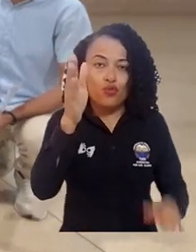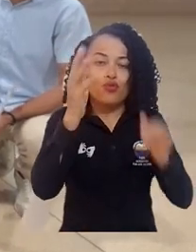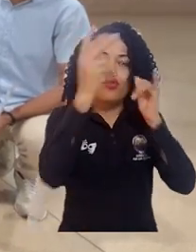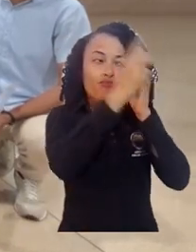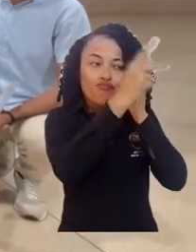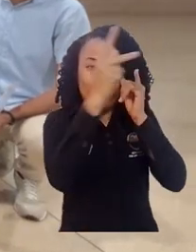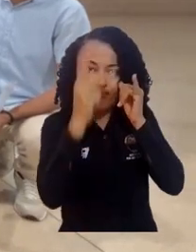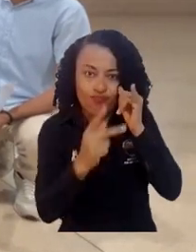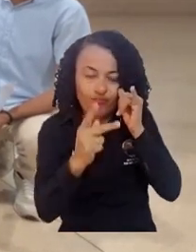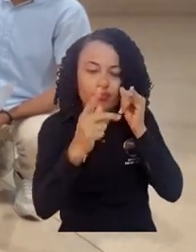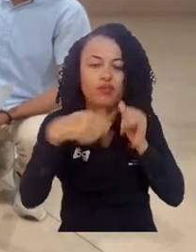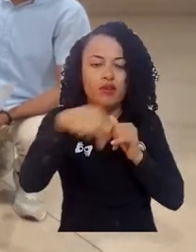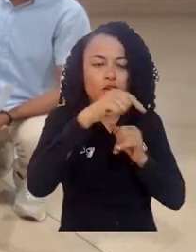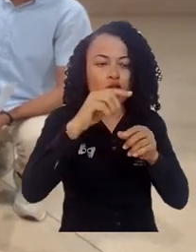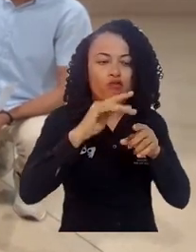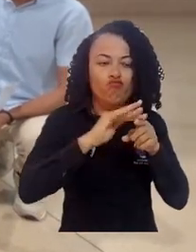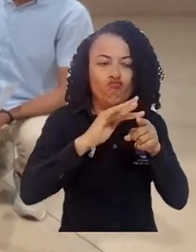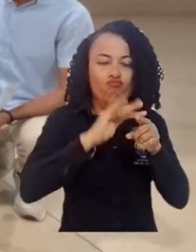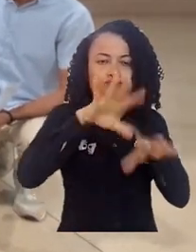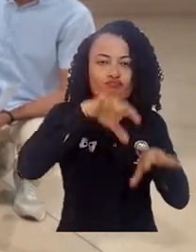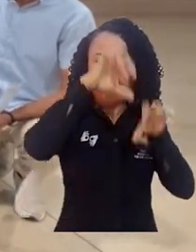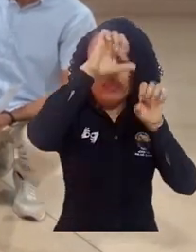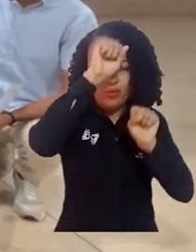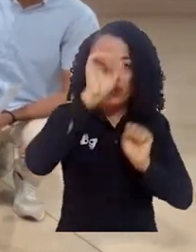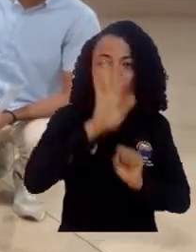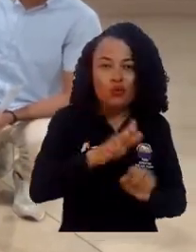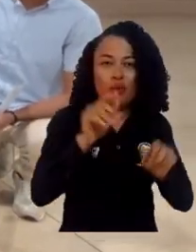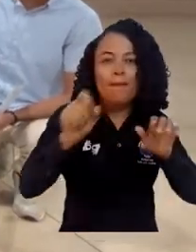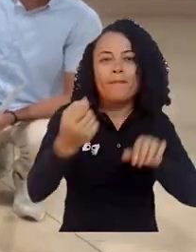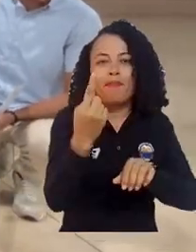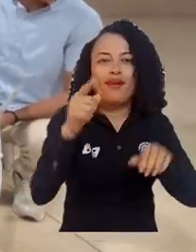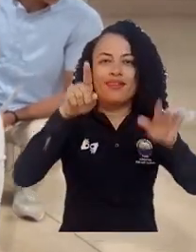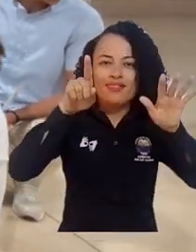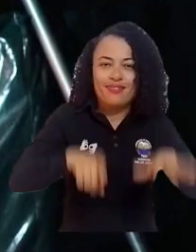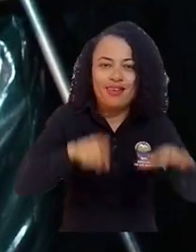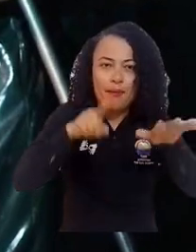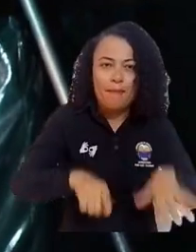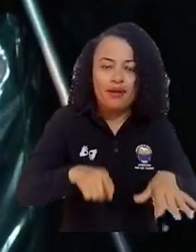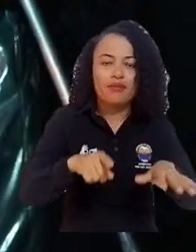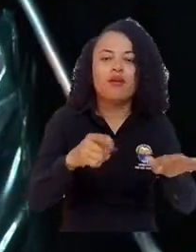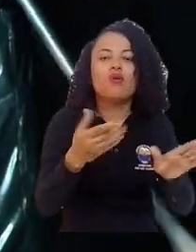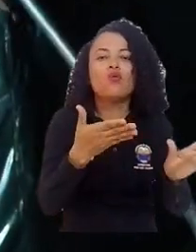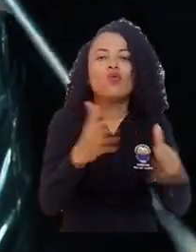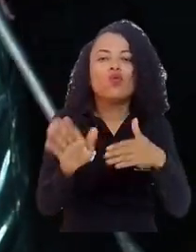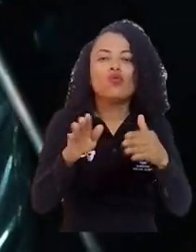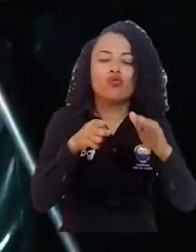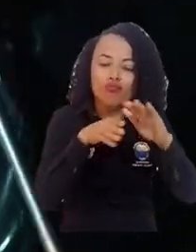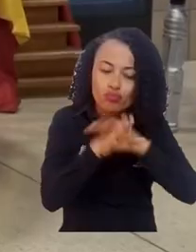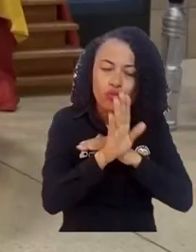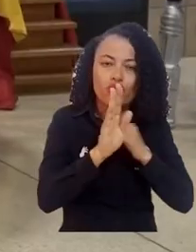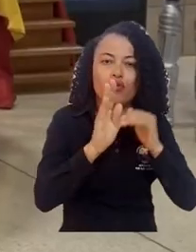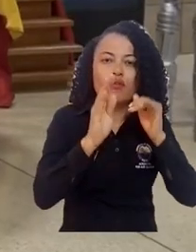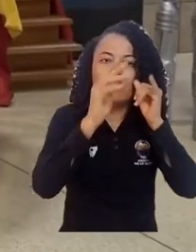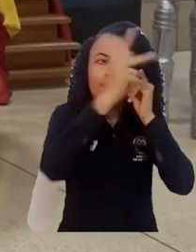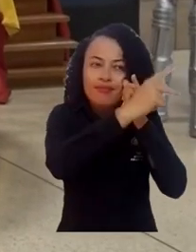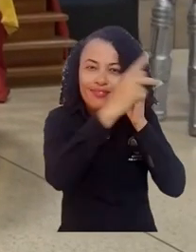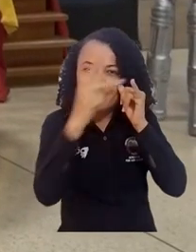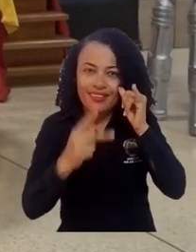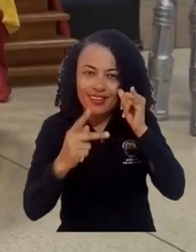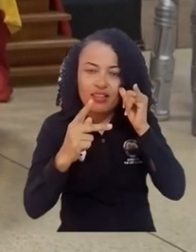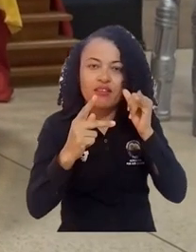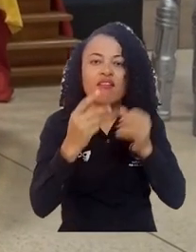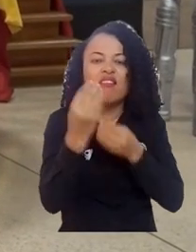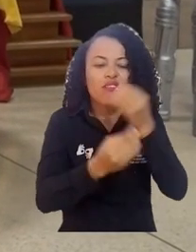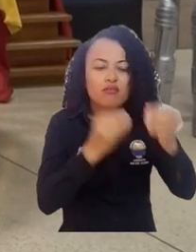Los futuros ingenieros civiles pusieron a prueba todo lo aprendido durante su primer semestre con la construcción de una barca y un mobiliario